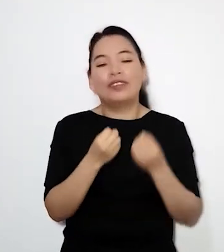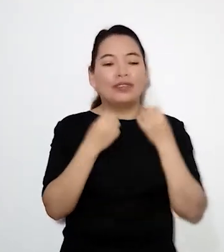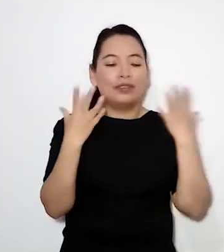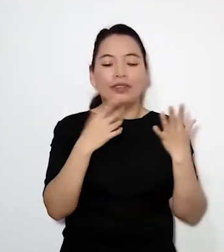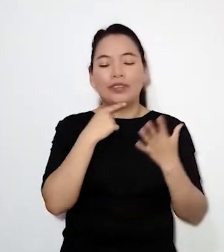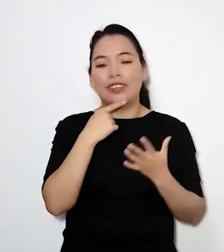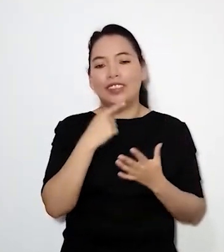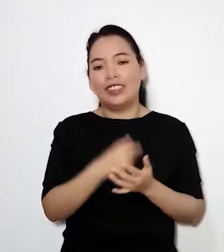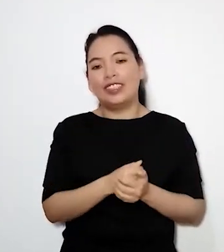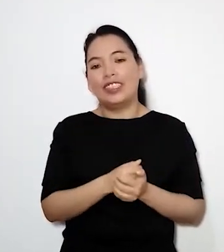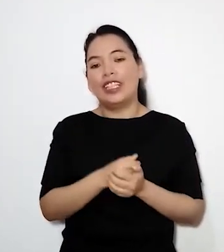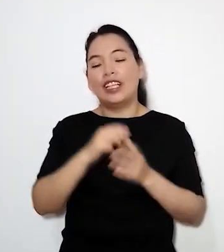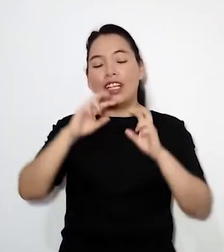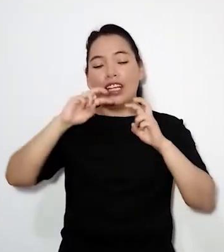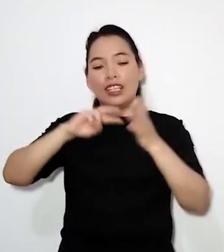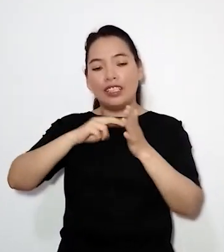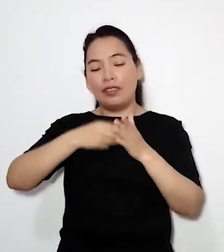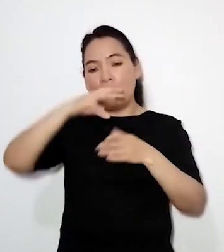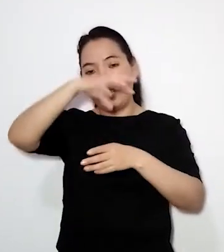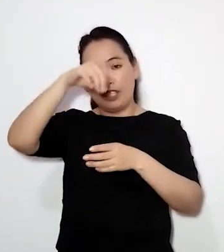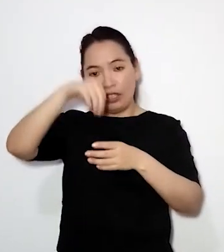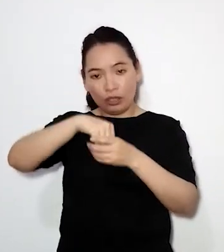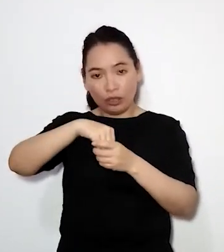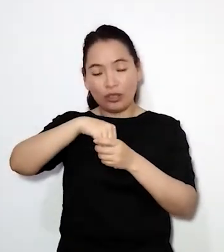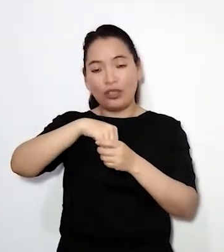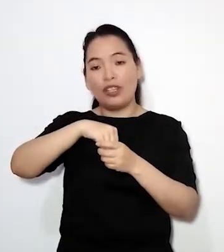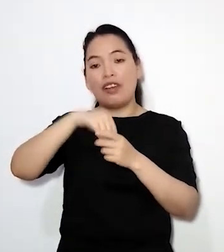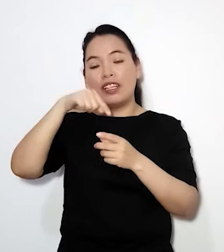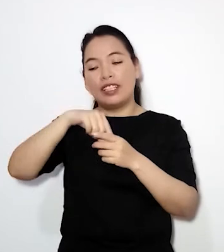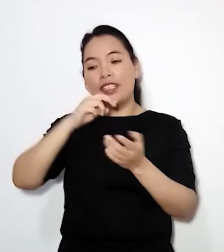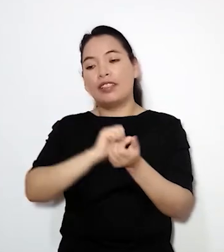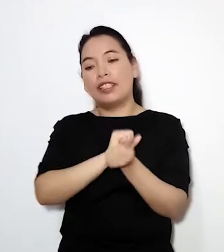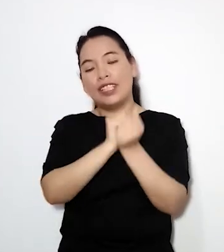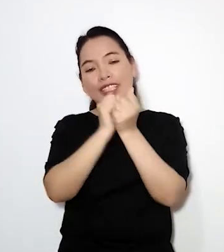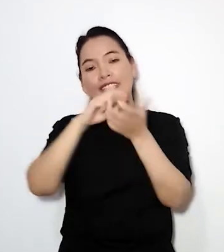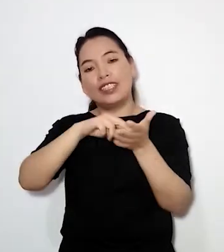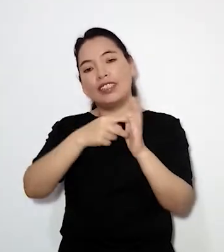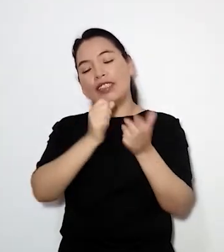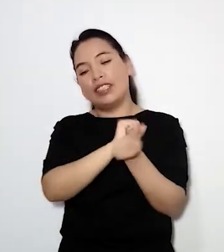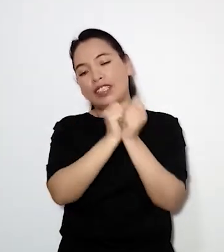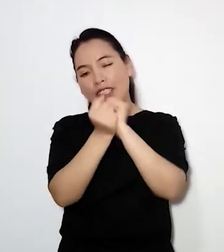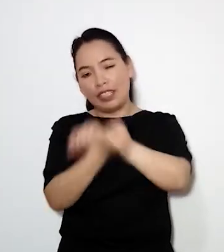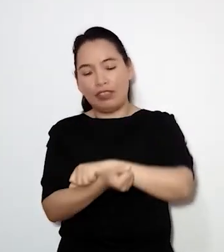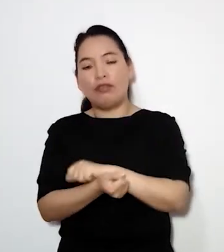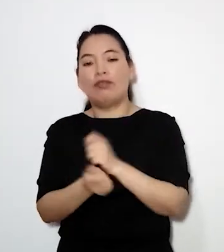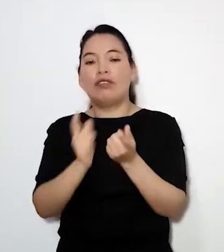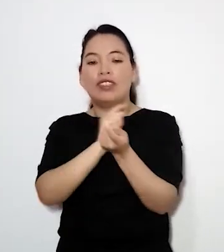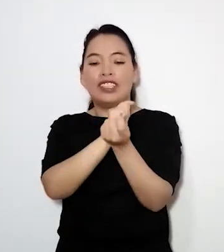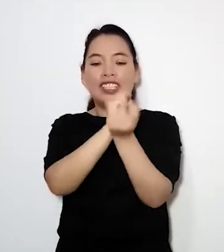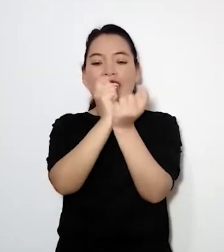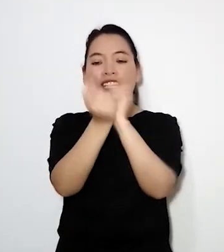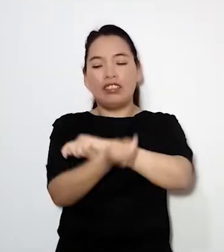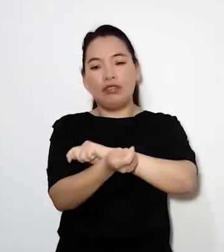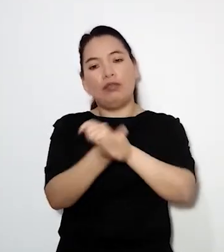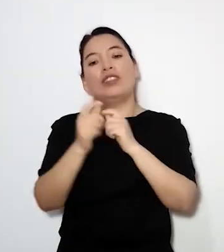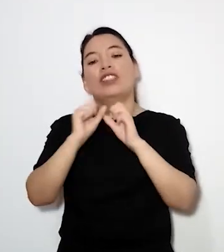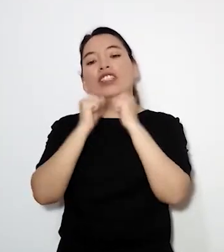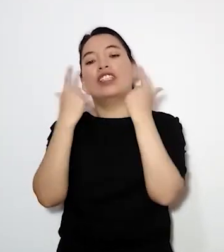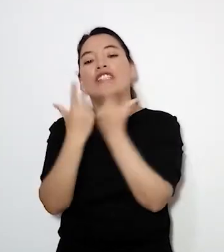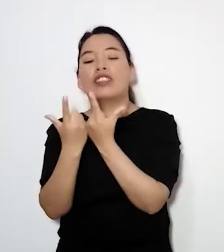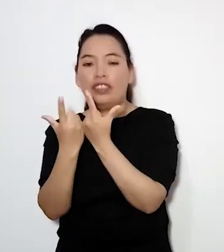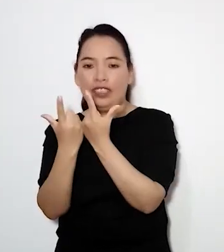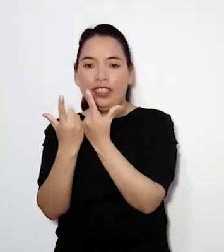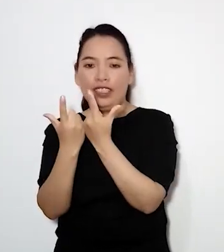una posibilidad de transformación de la educación y de la sociedad. Esto es muy importante. Decir que si bien ha